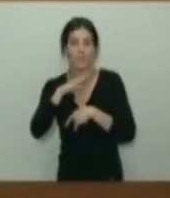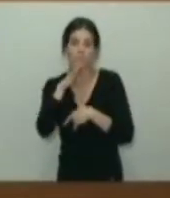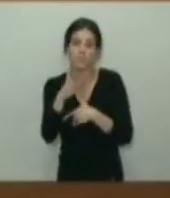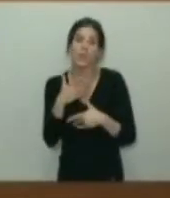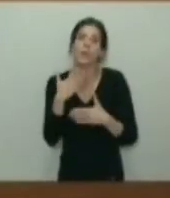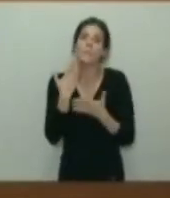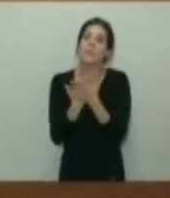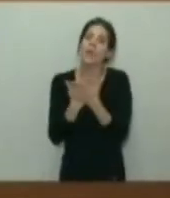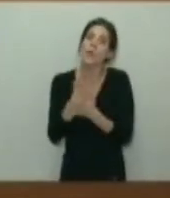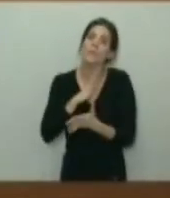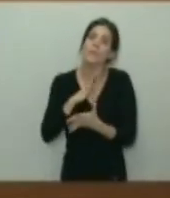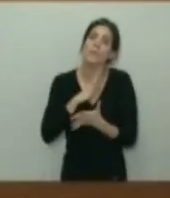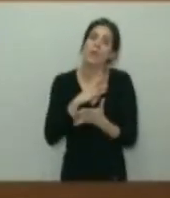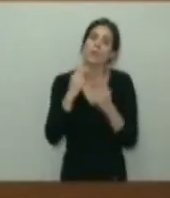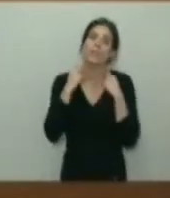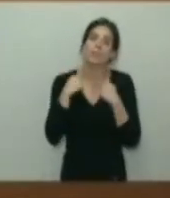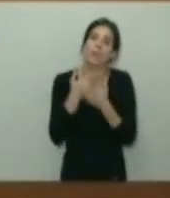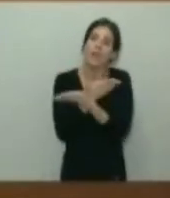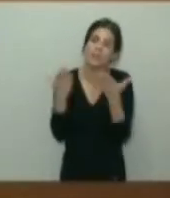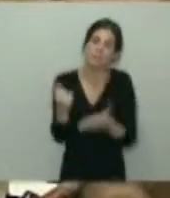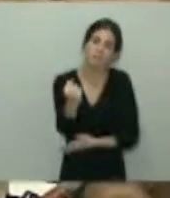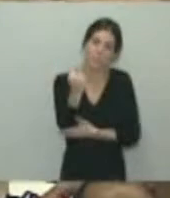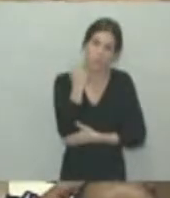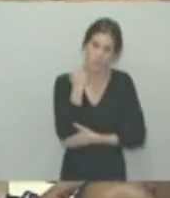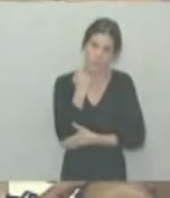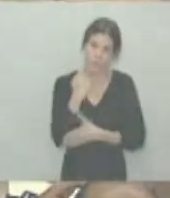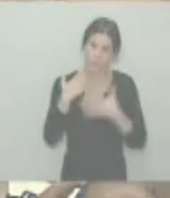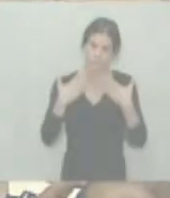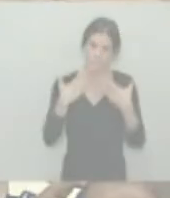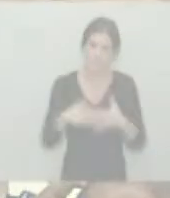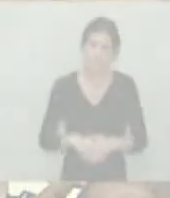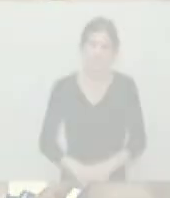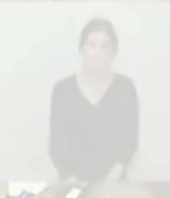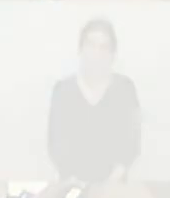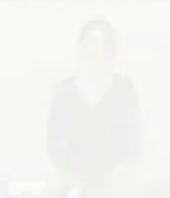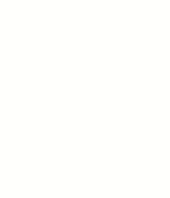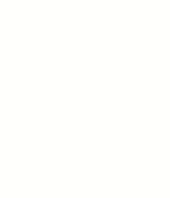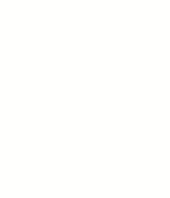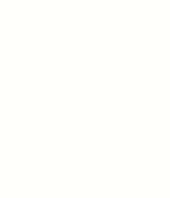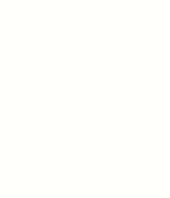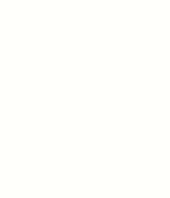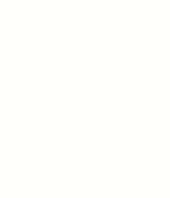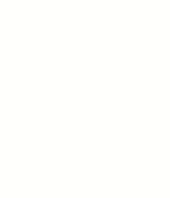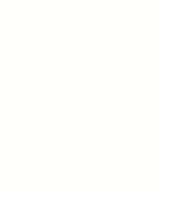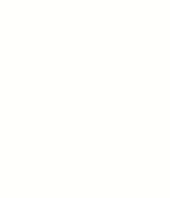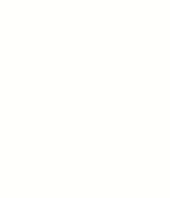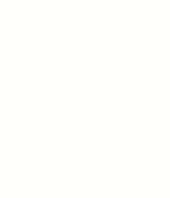el apoyo de esta Cámara. Muchas gracias. Gracias, señor Prendes.